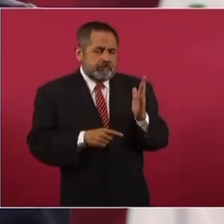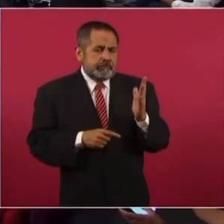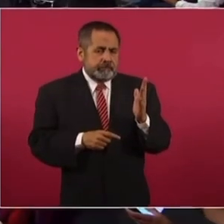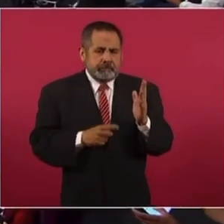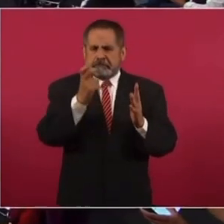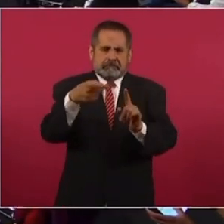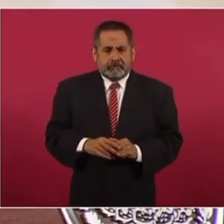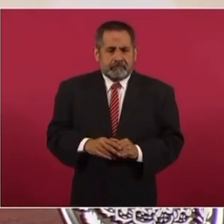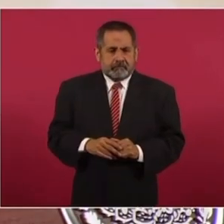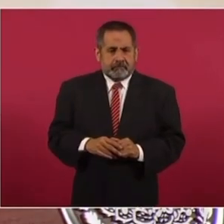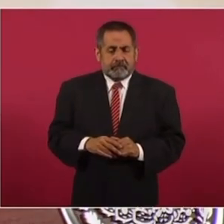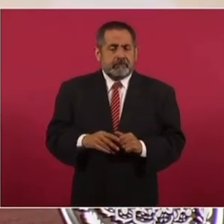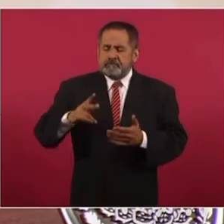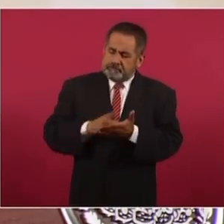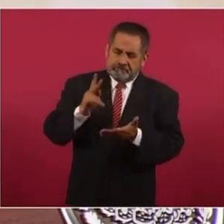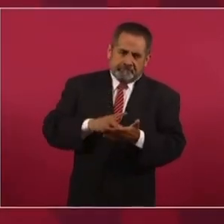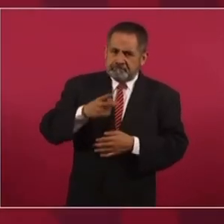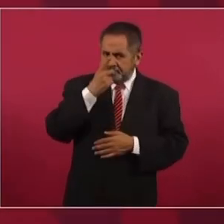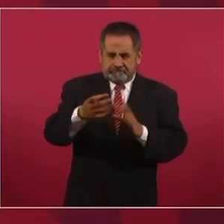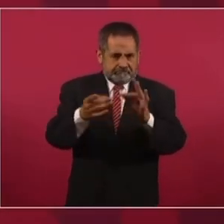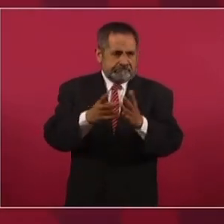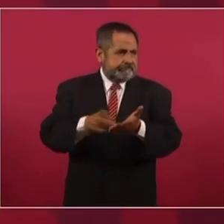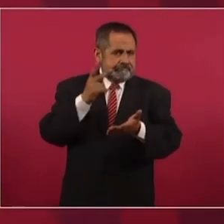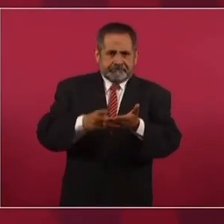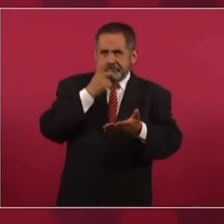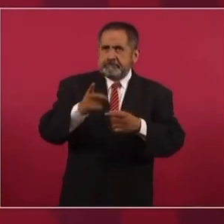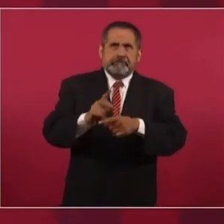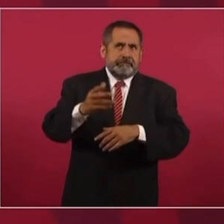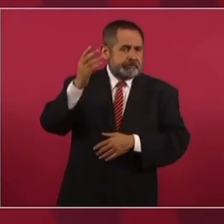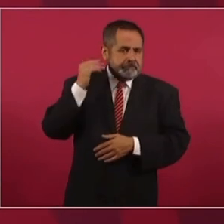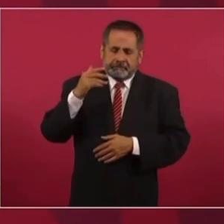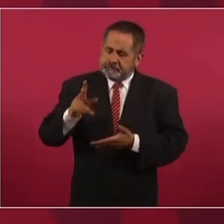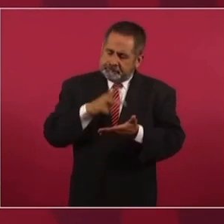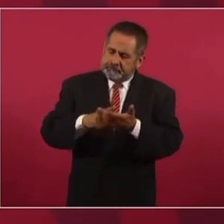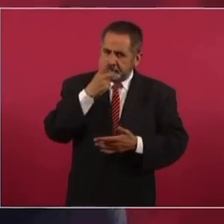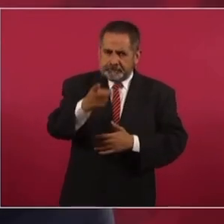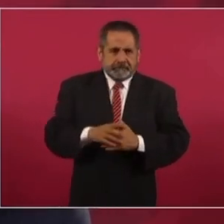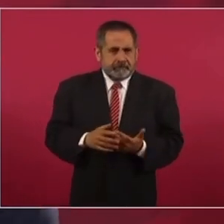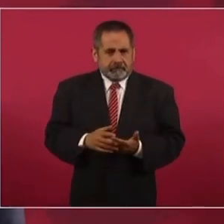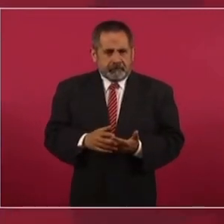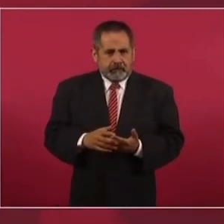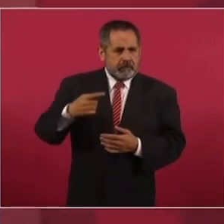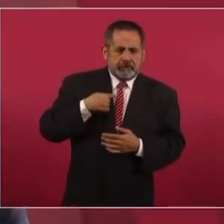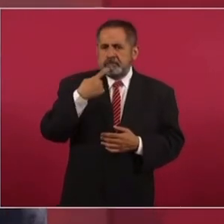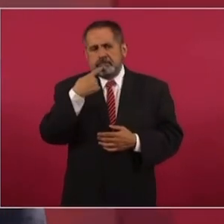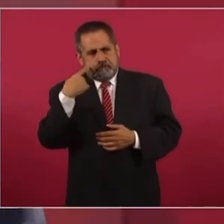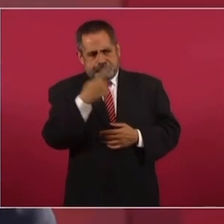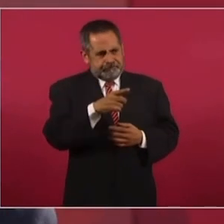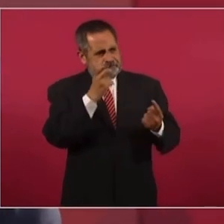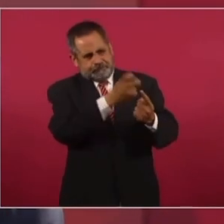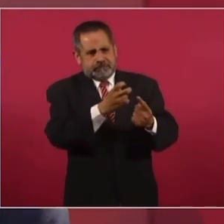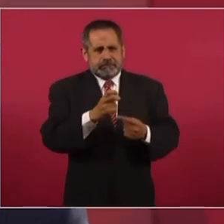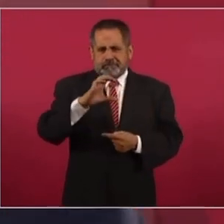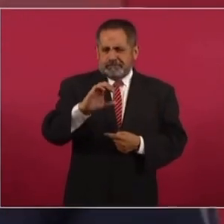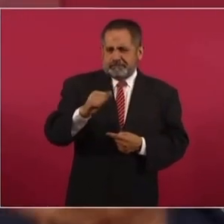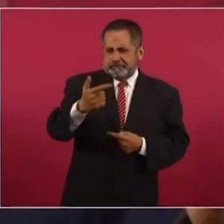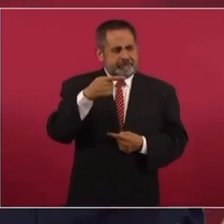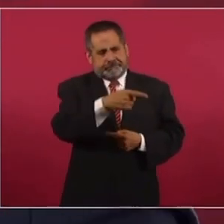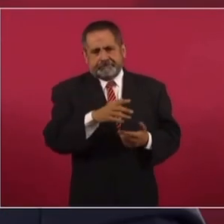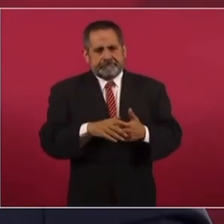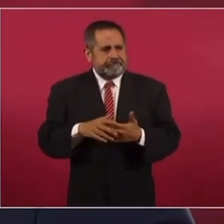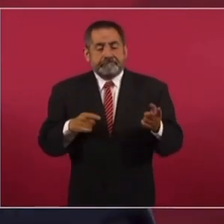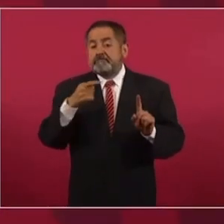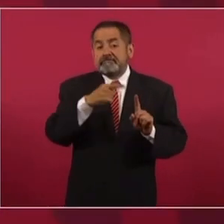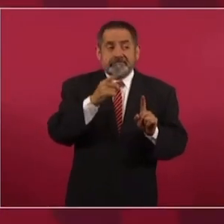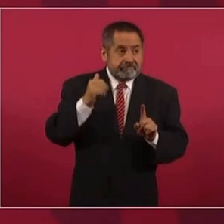pueblo. Ese es el fondo. Y esto lo he dicho desde hace bastante tiempo. ¿De qué acuso a Salinas? Pues de haber entregado